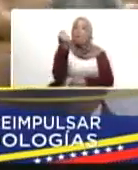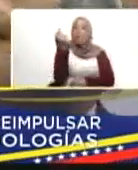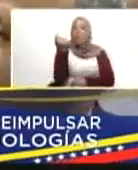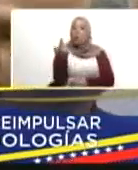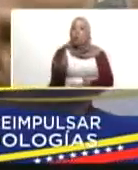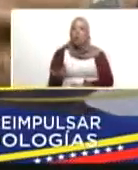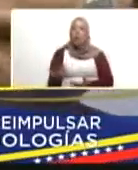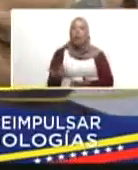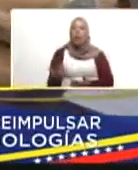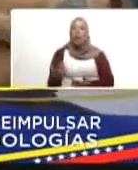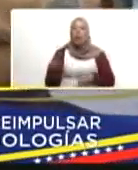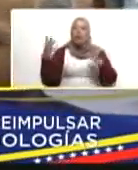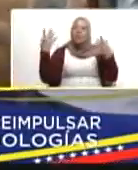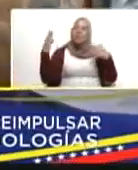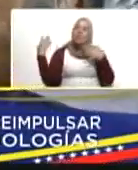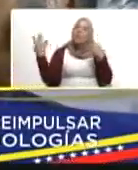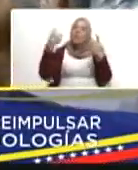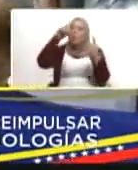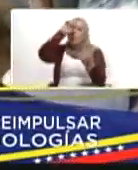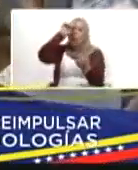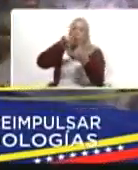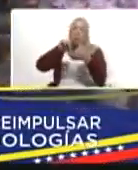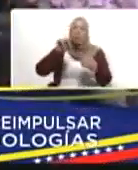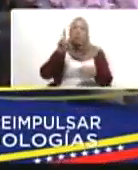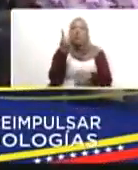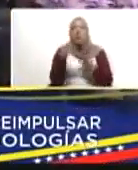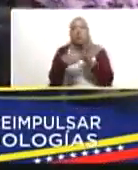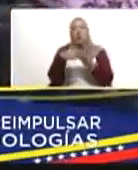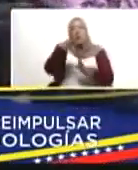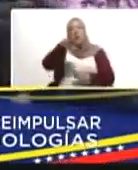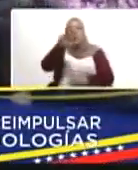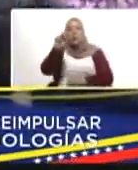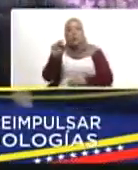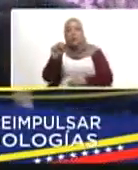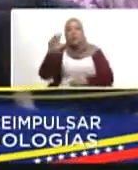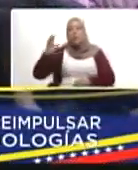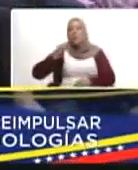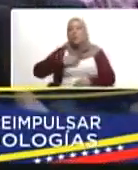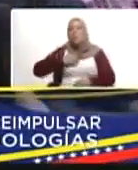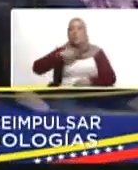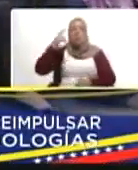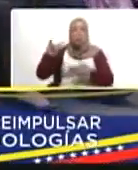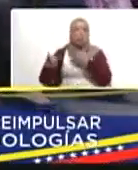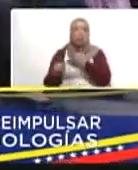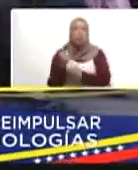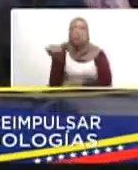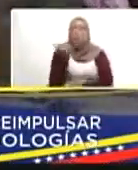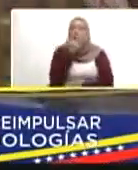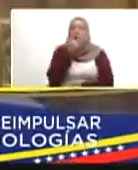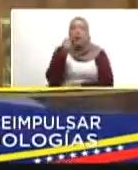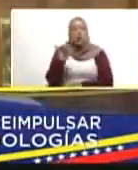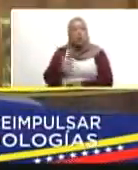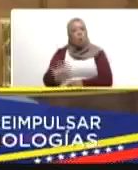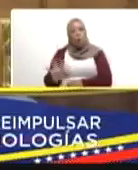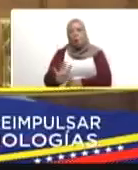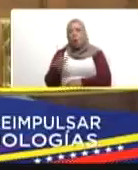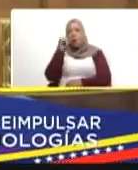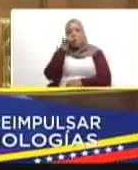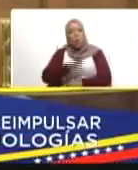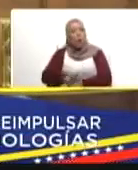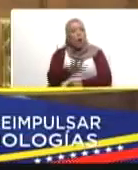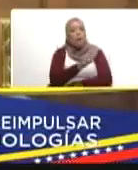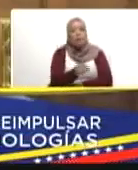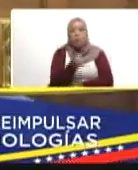próspero la gran meta 2030 no podemos fallar le digo al pueblo no podemos